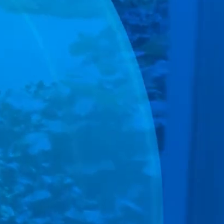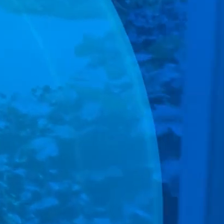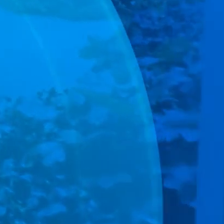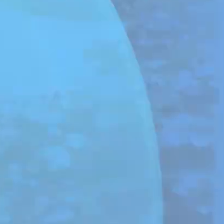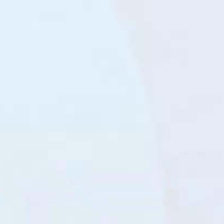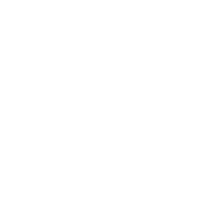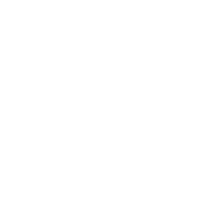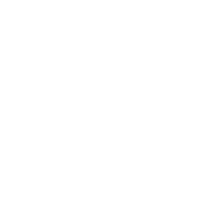¡Gracias!